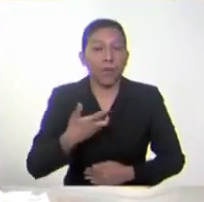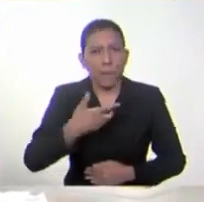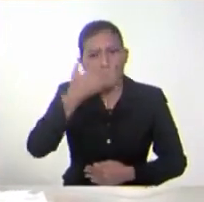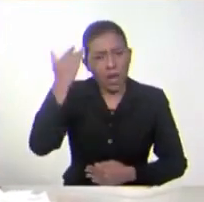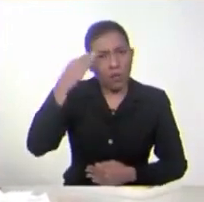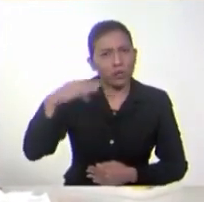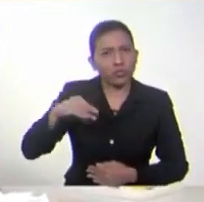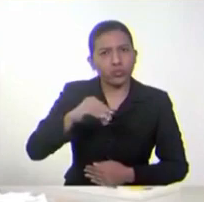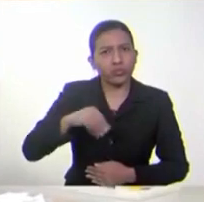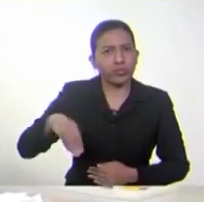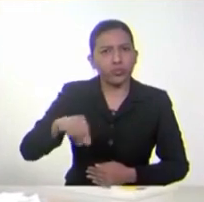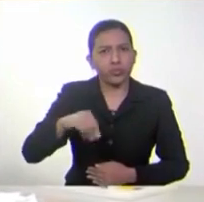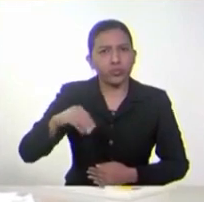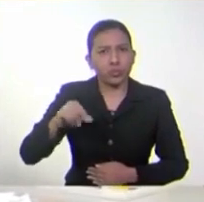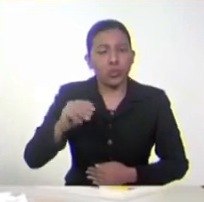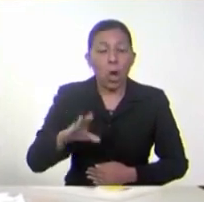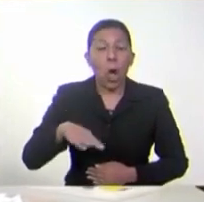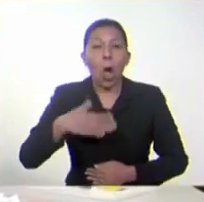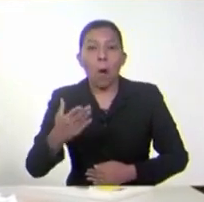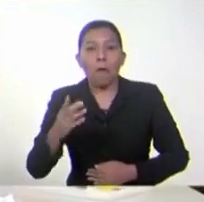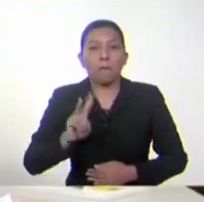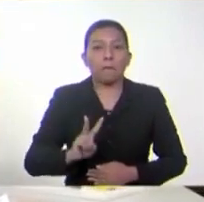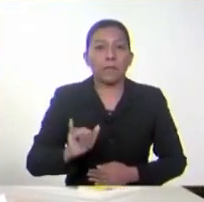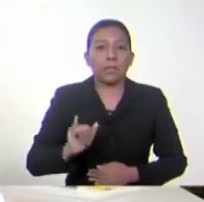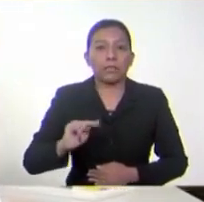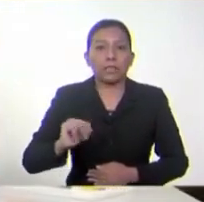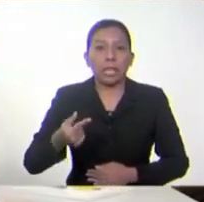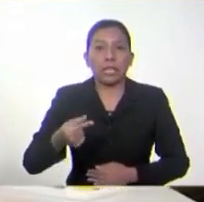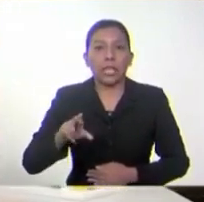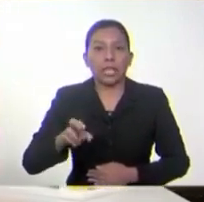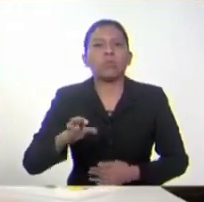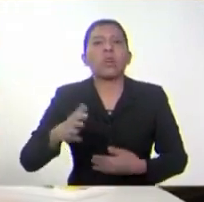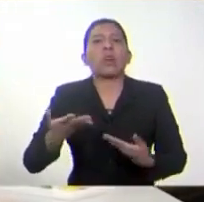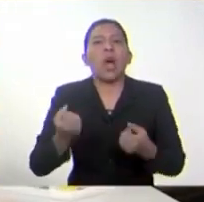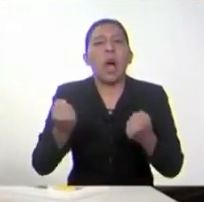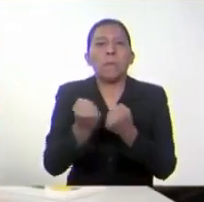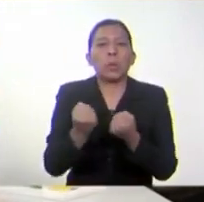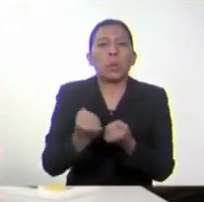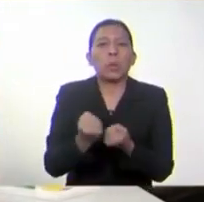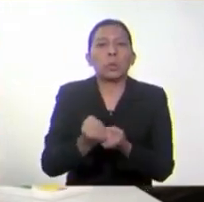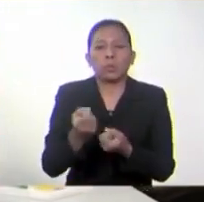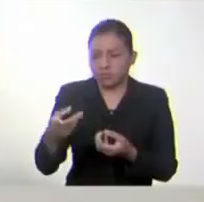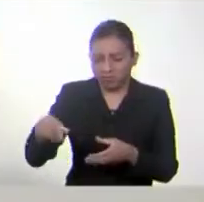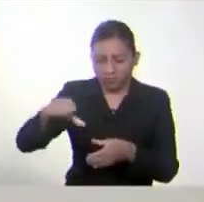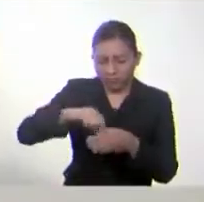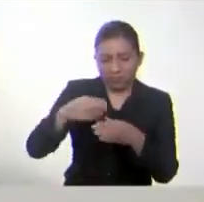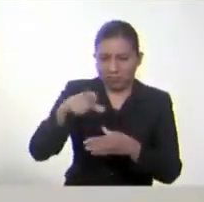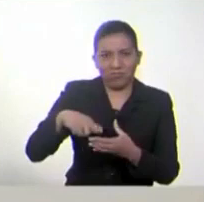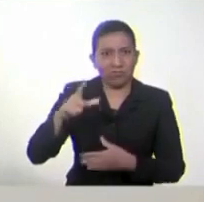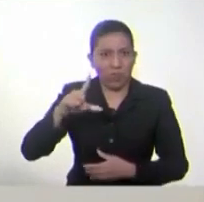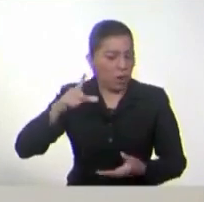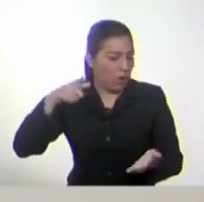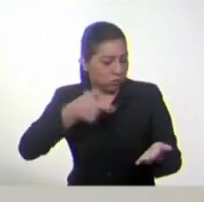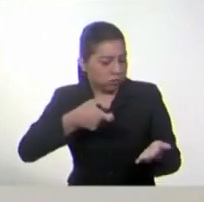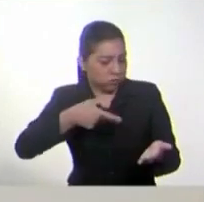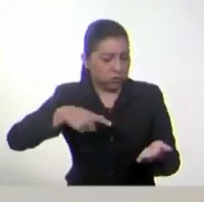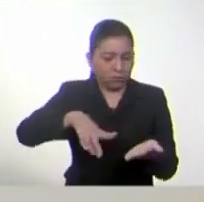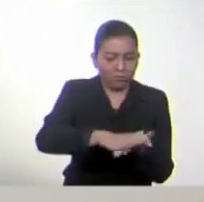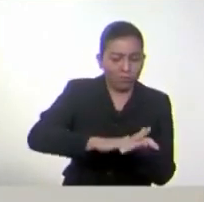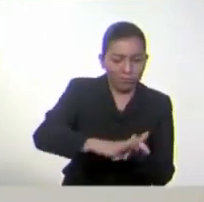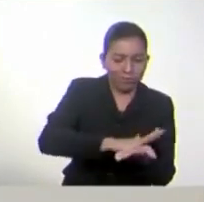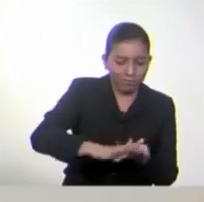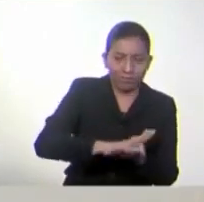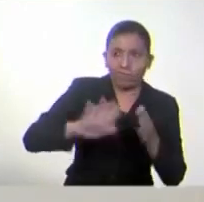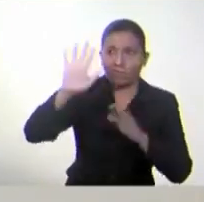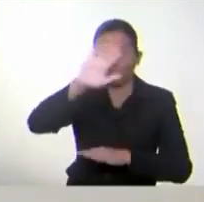sodio para limpiar los azulejos de un lavamanos, del hogar, del baño. Entonces, al producir la mezcla,